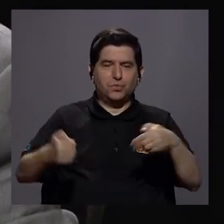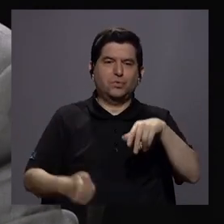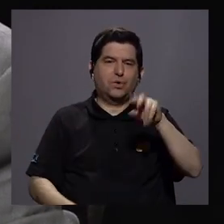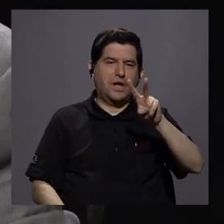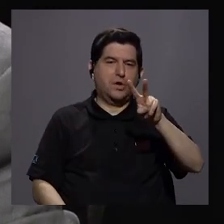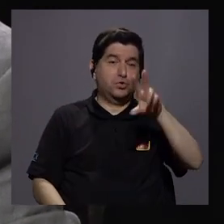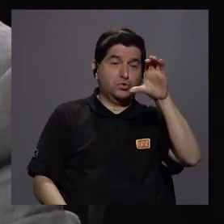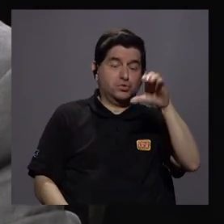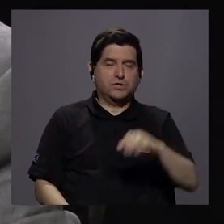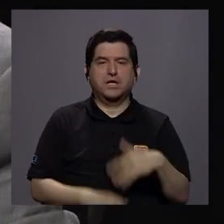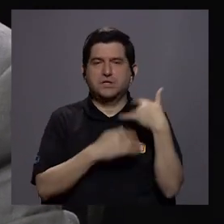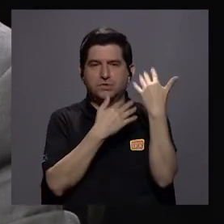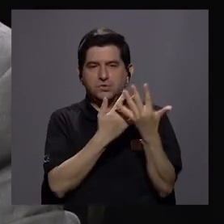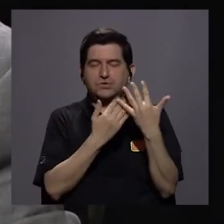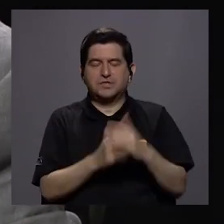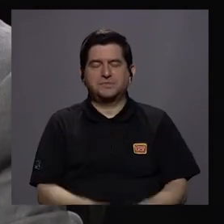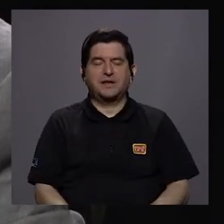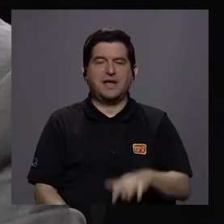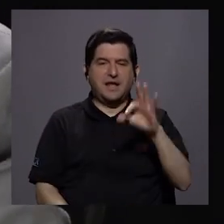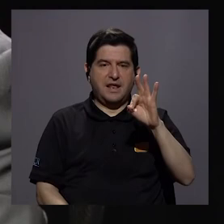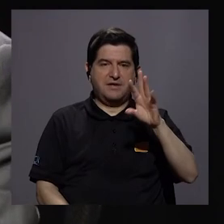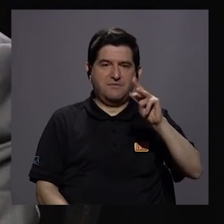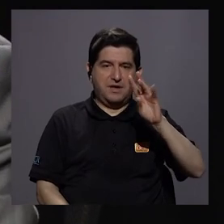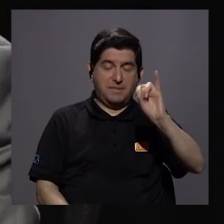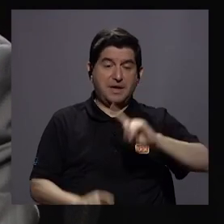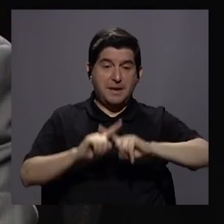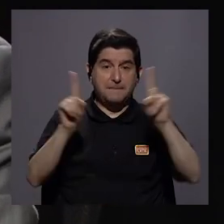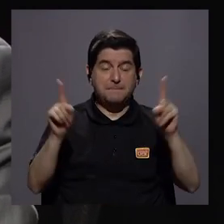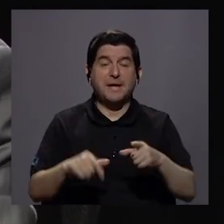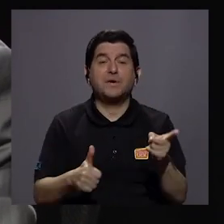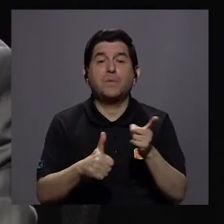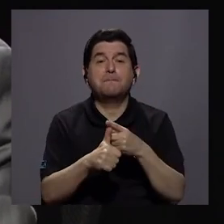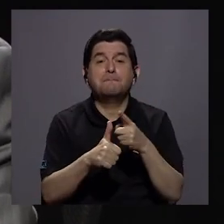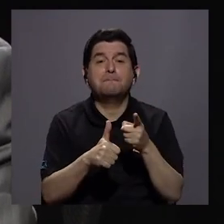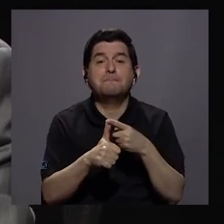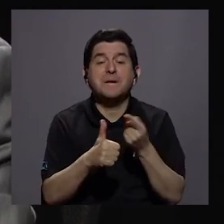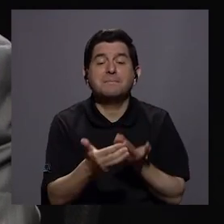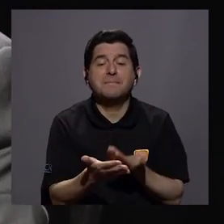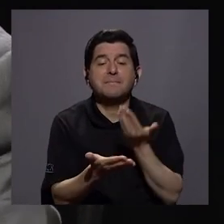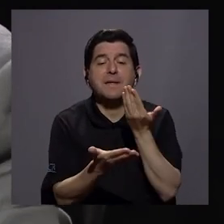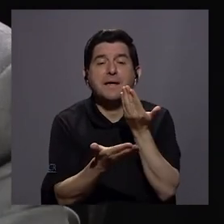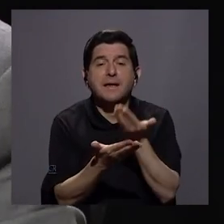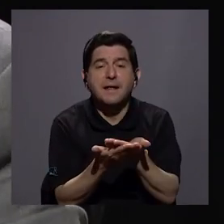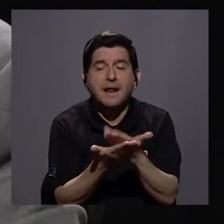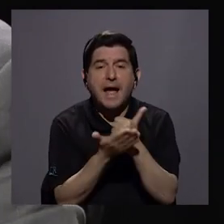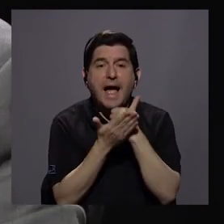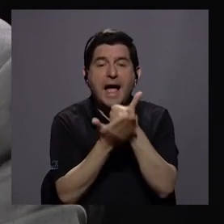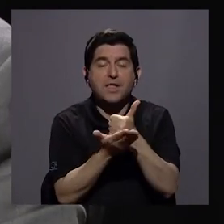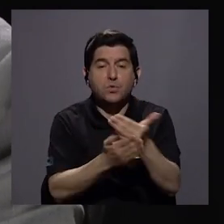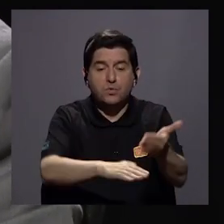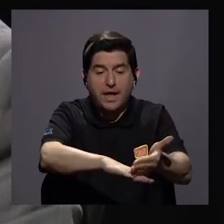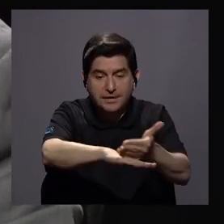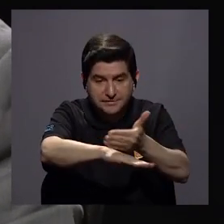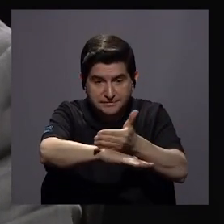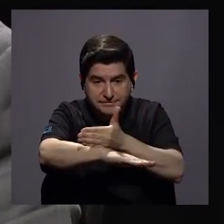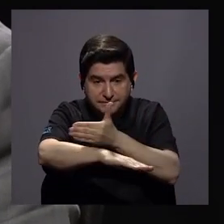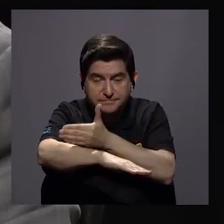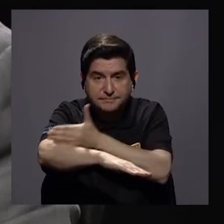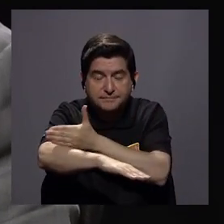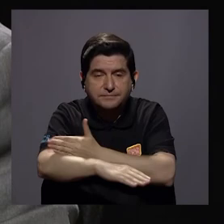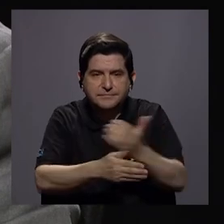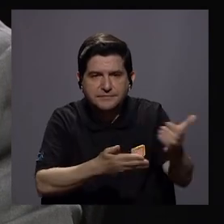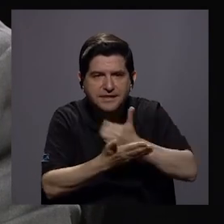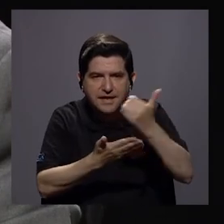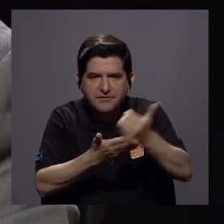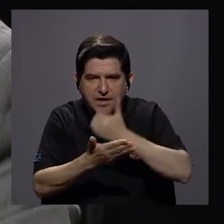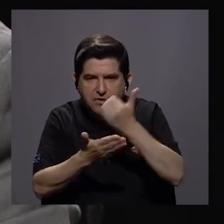los 200 y pico que esperaba el fondo. Pero esto es una primera propuesta que ayuda a mejorar, digamos,